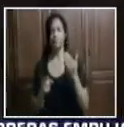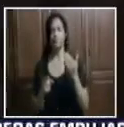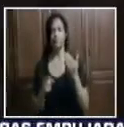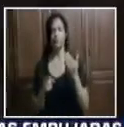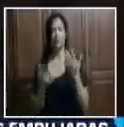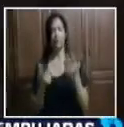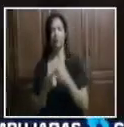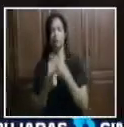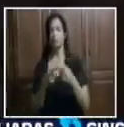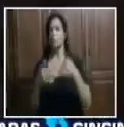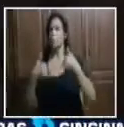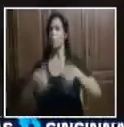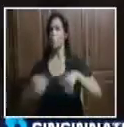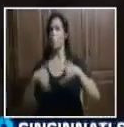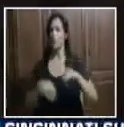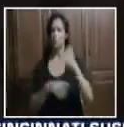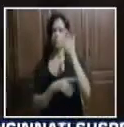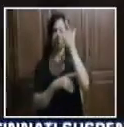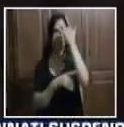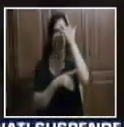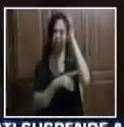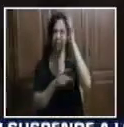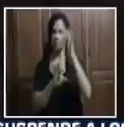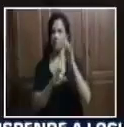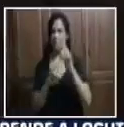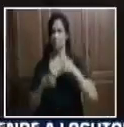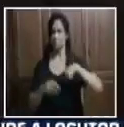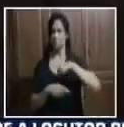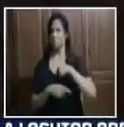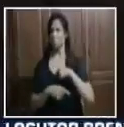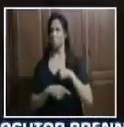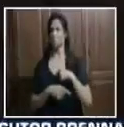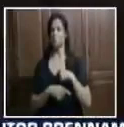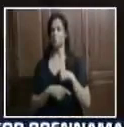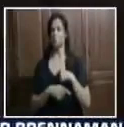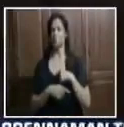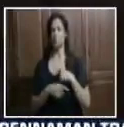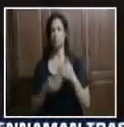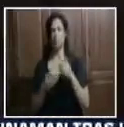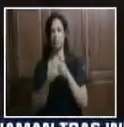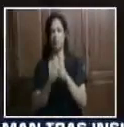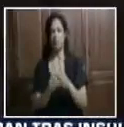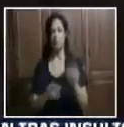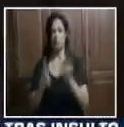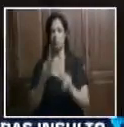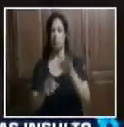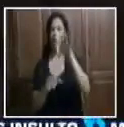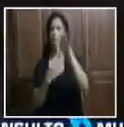inteligencia de las personas, con la misma gente que votó por ustedes.